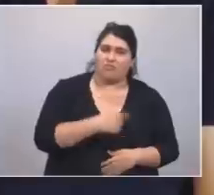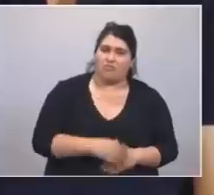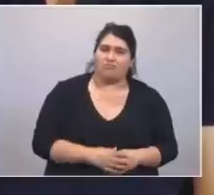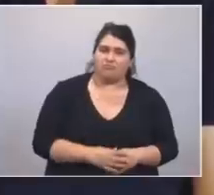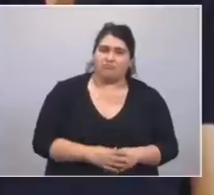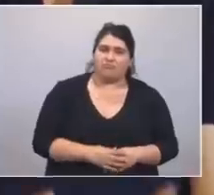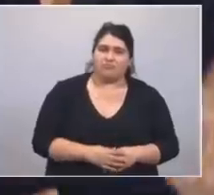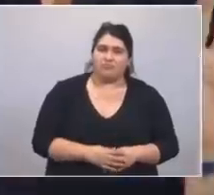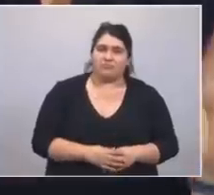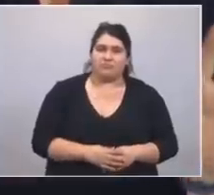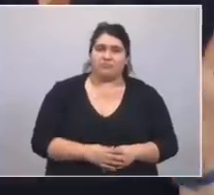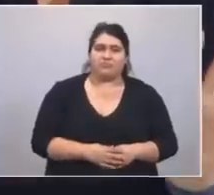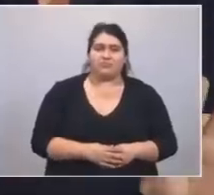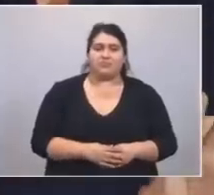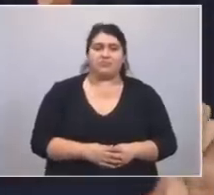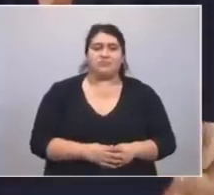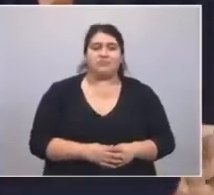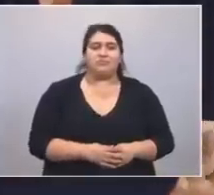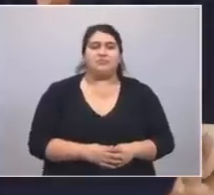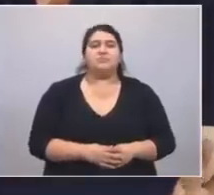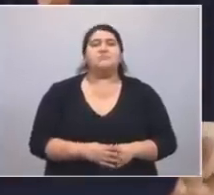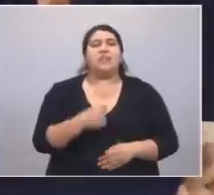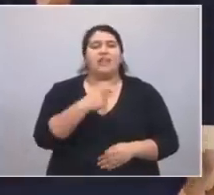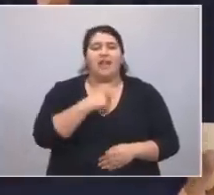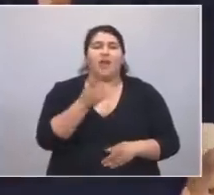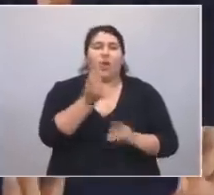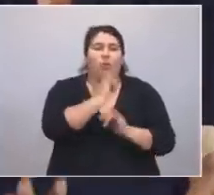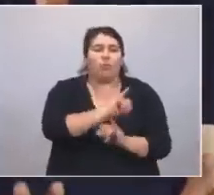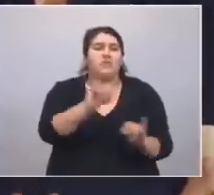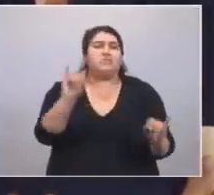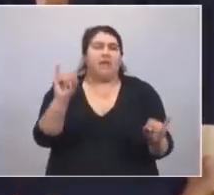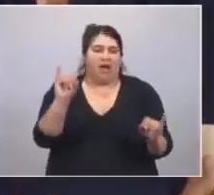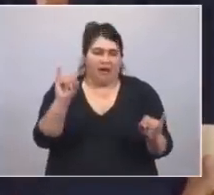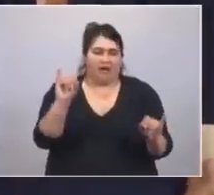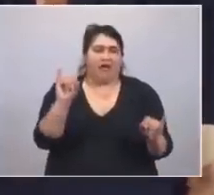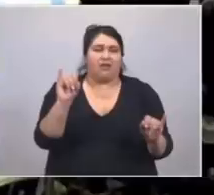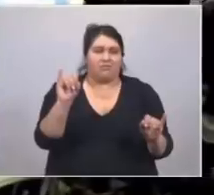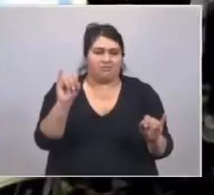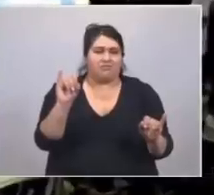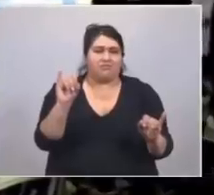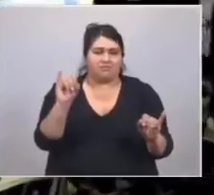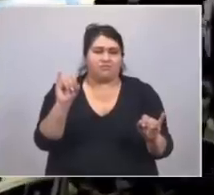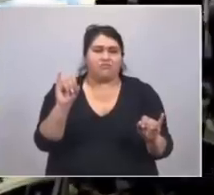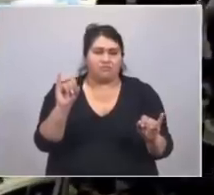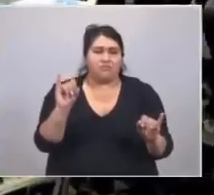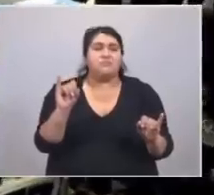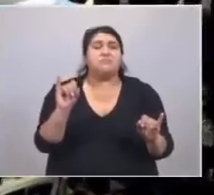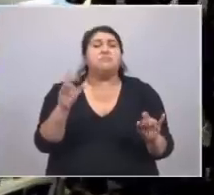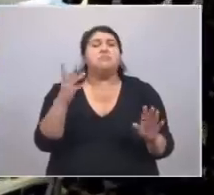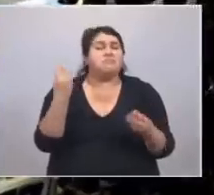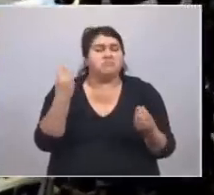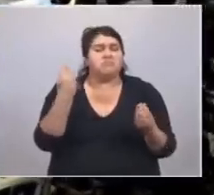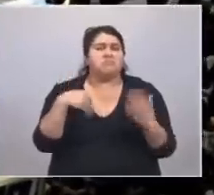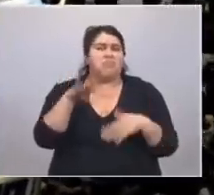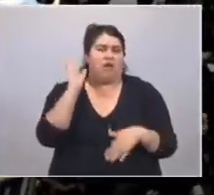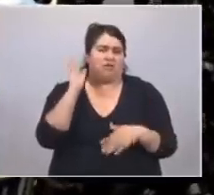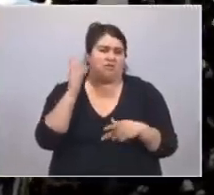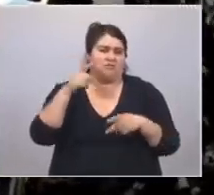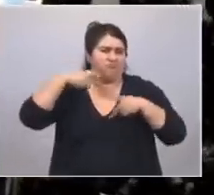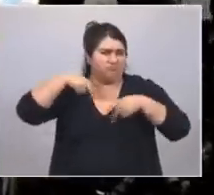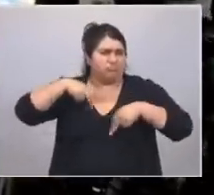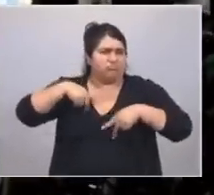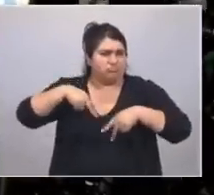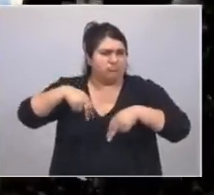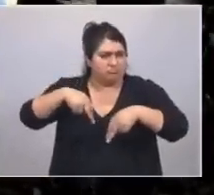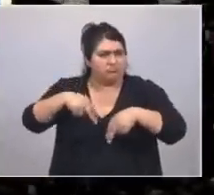quiero también dejarle un mensaje. Pude bajar en la caravana